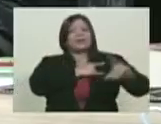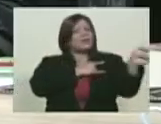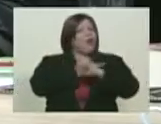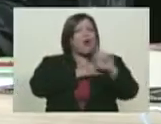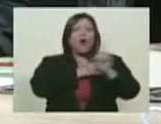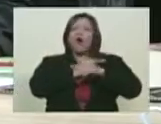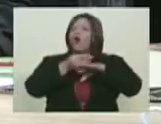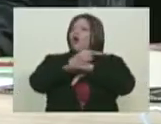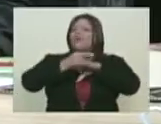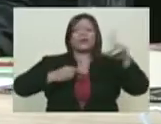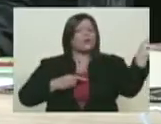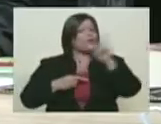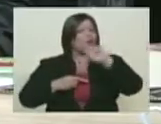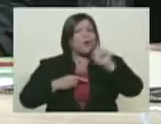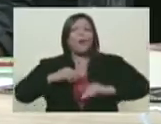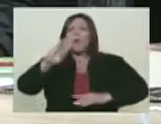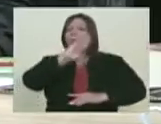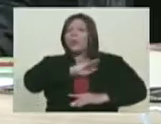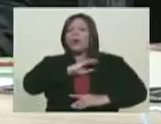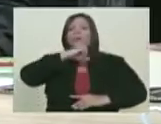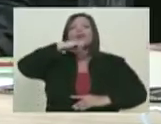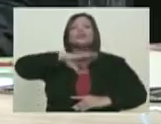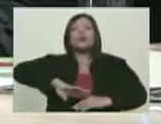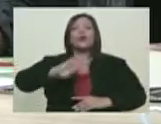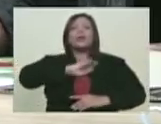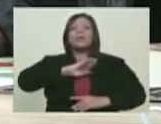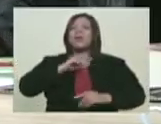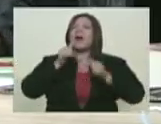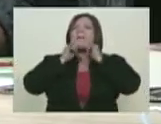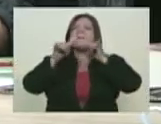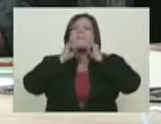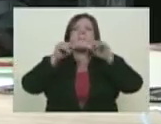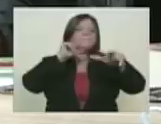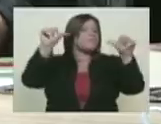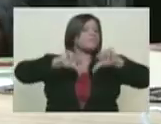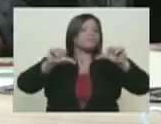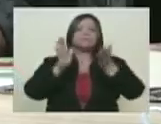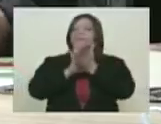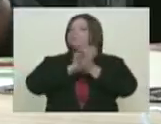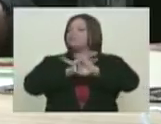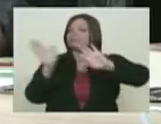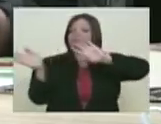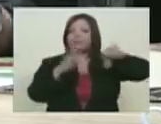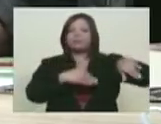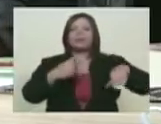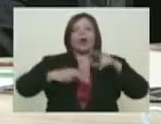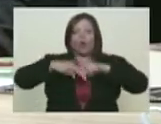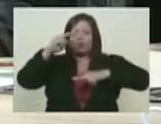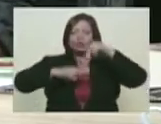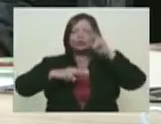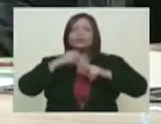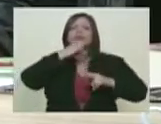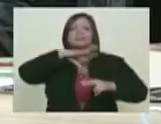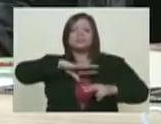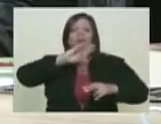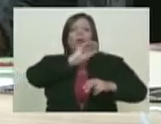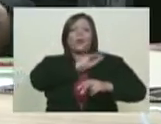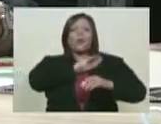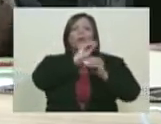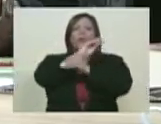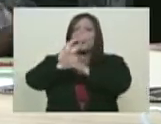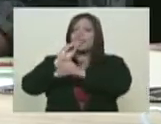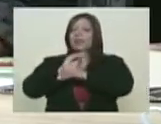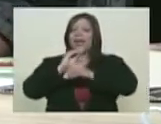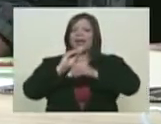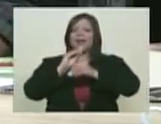los gobiernos, no de los malos divulgadores. La historia es de los ciudadanos. Hay que construir la manera de que